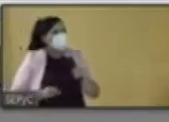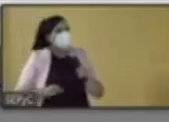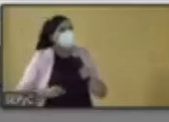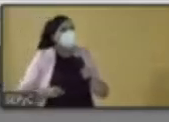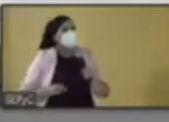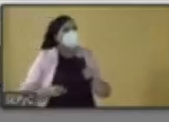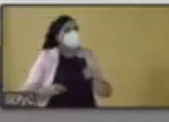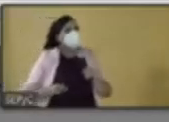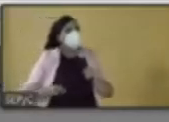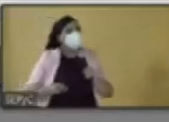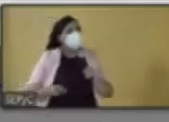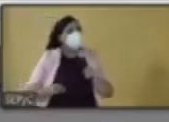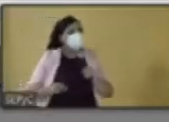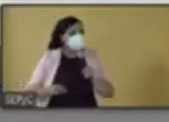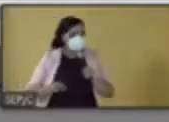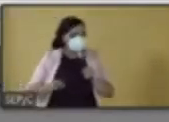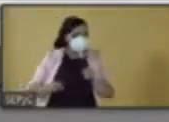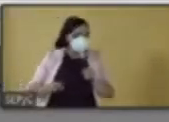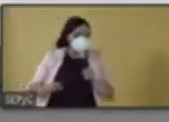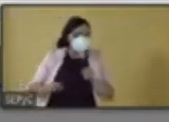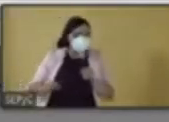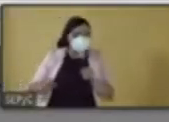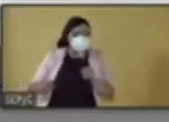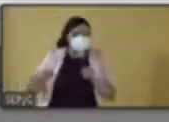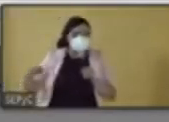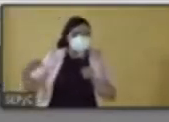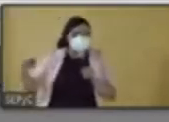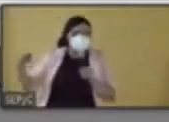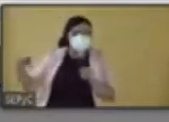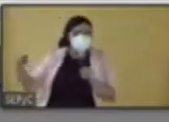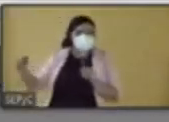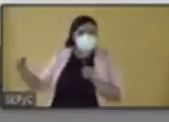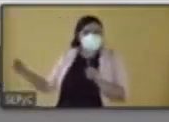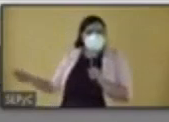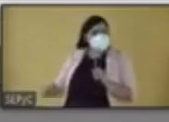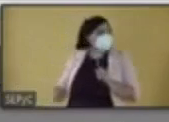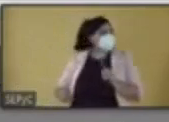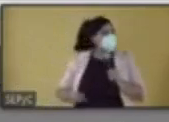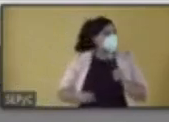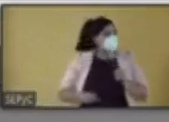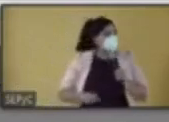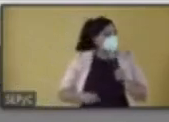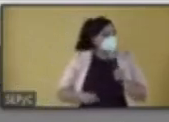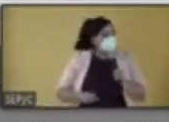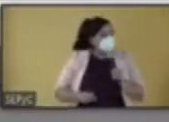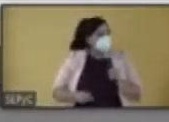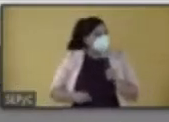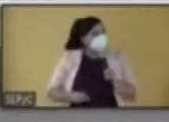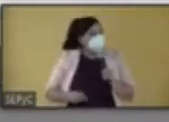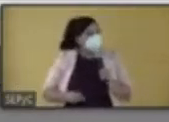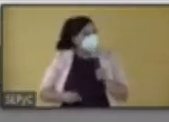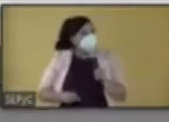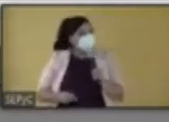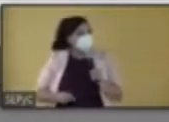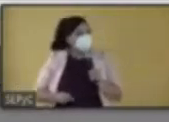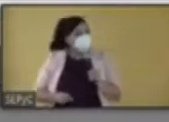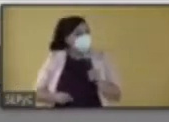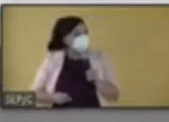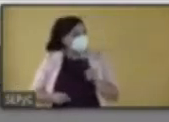Pueden ser los últimos 5 empleos, así hayan sido en un mismo año o en varios años a su vez, ¿no?